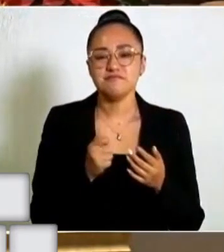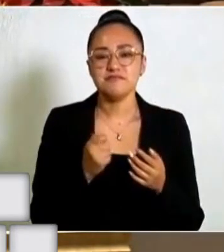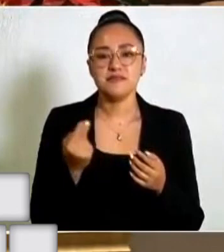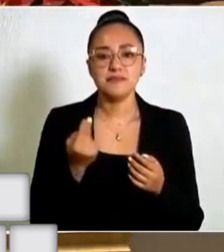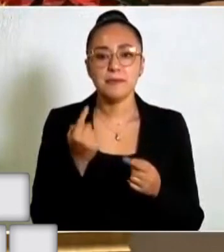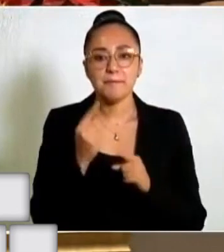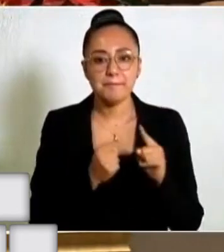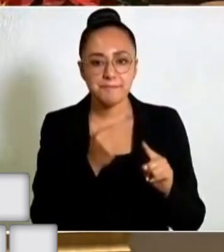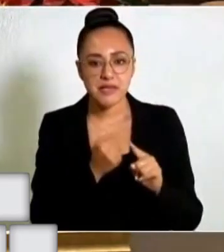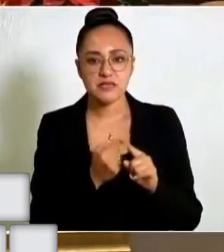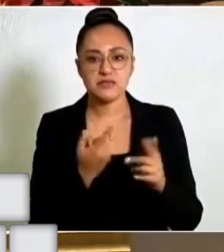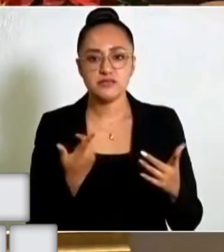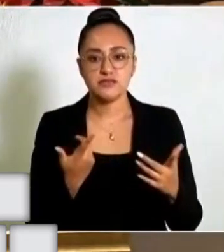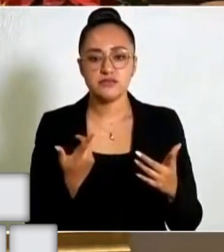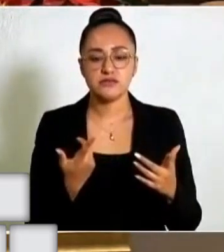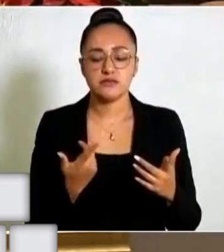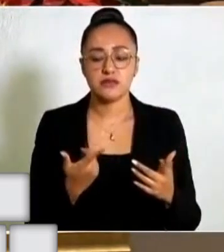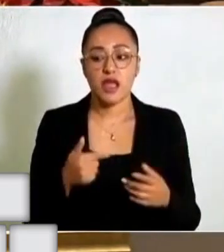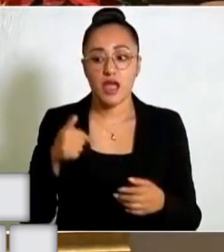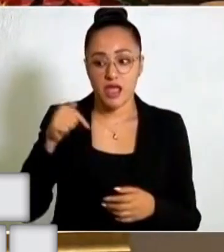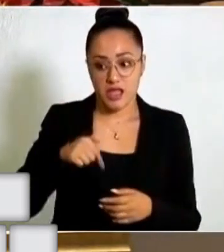y aquí en la capital